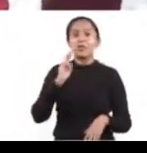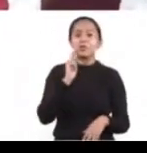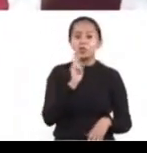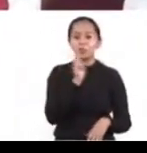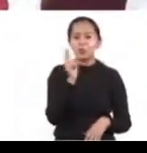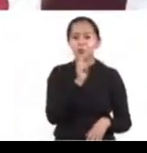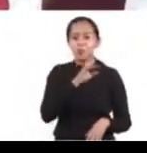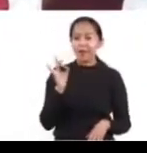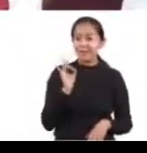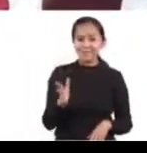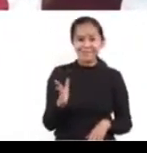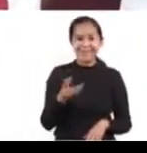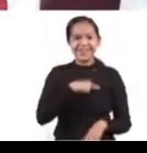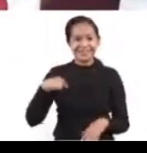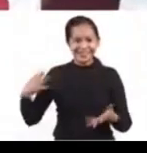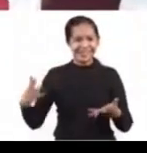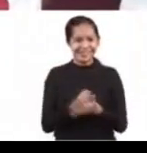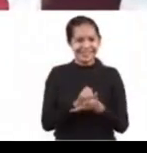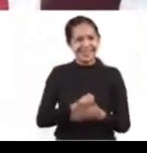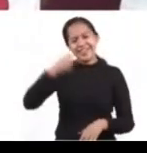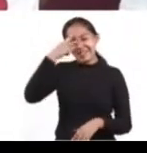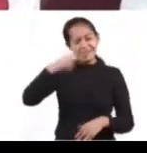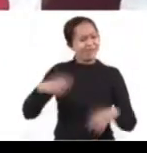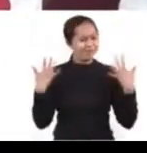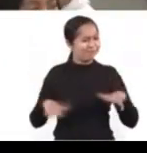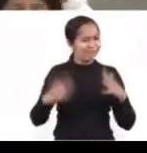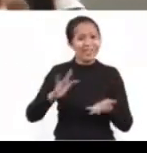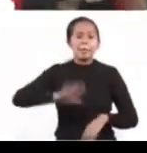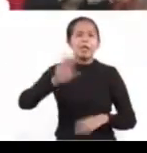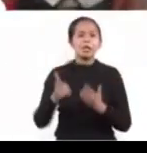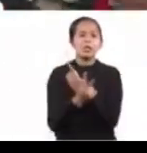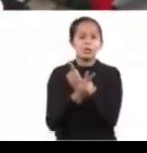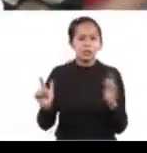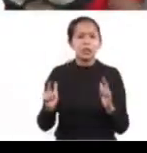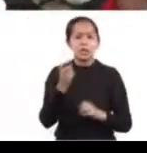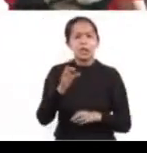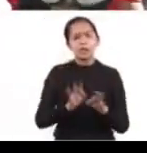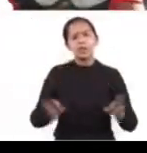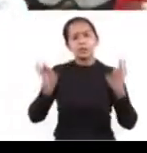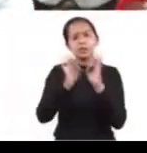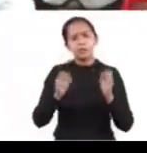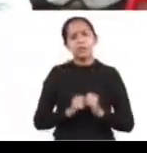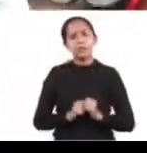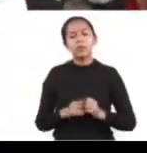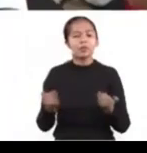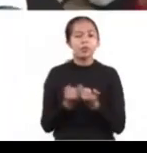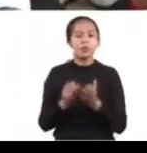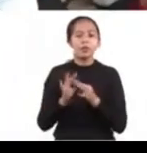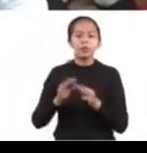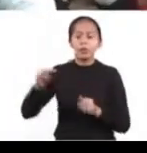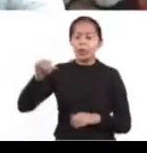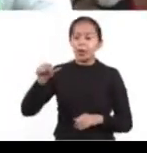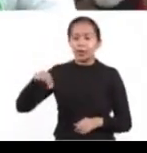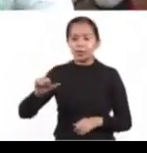y de que ese récord va a ser por muchos años de México. ¡Gracias! Me parece importante decir que Ana María